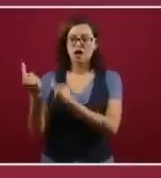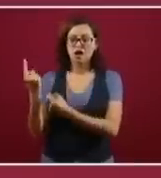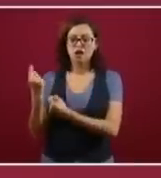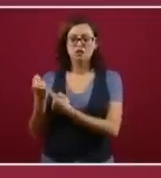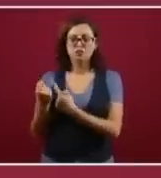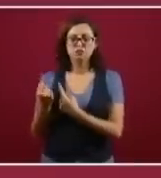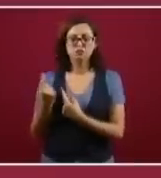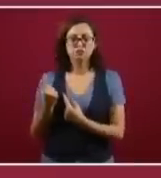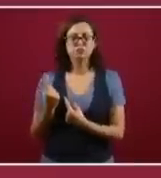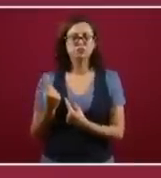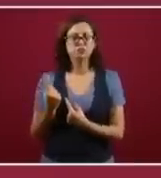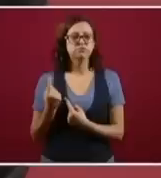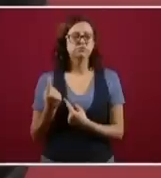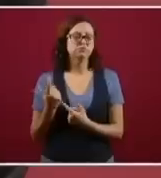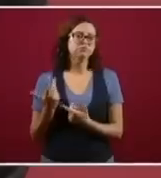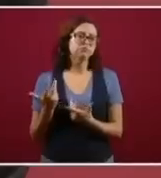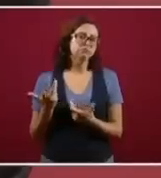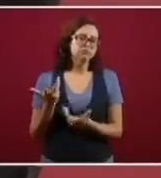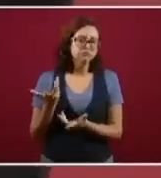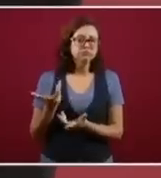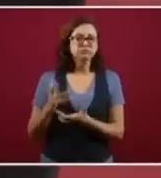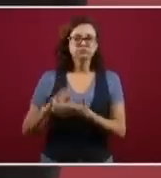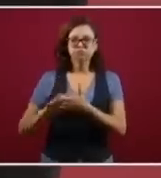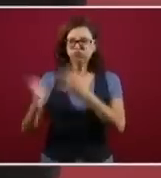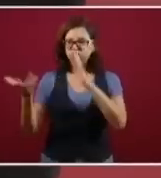algunos hechos, pero